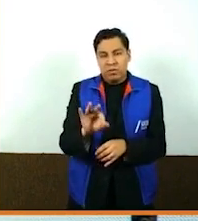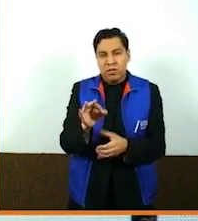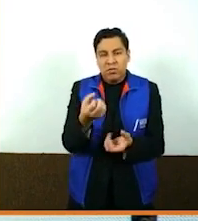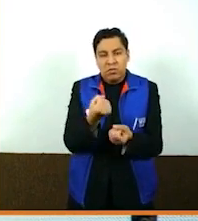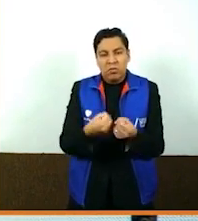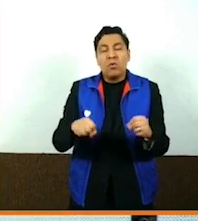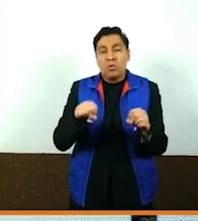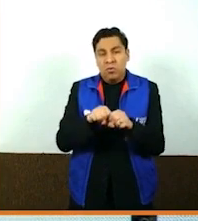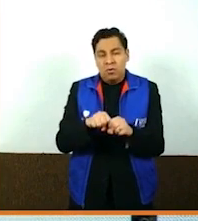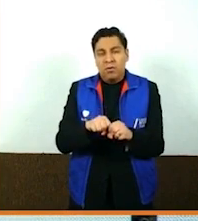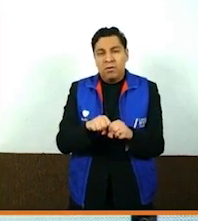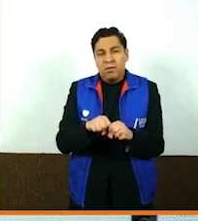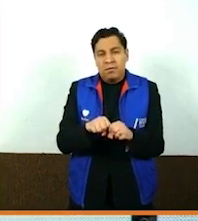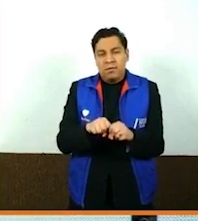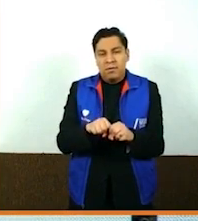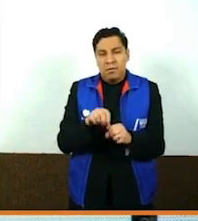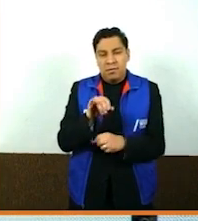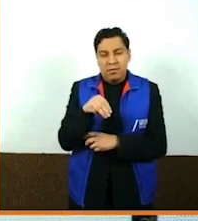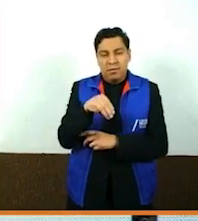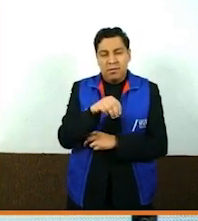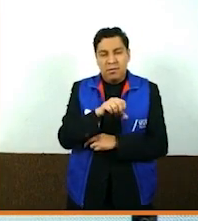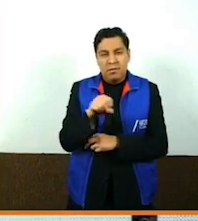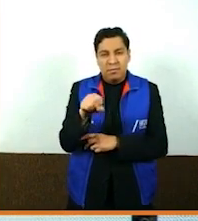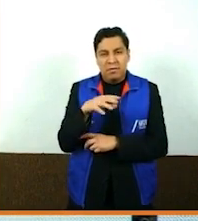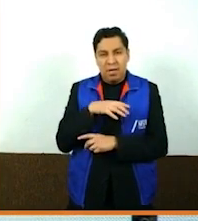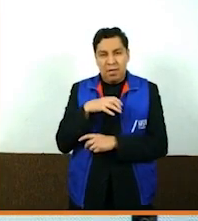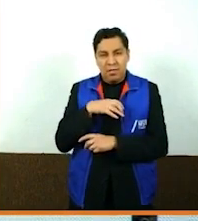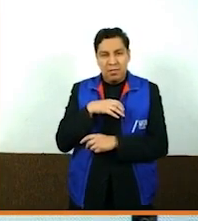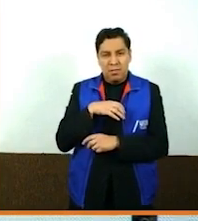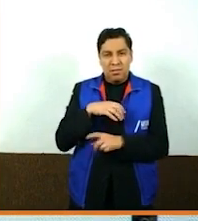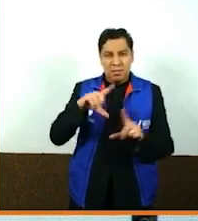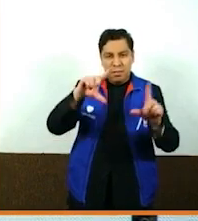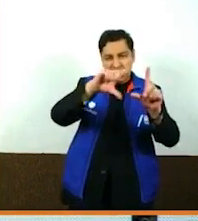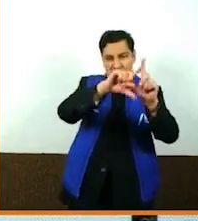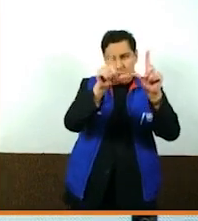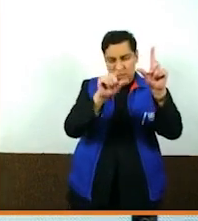Seguro Social. Están desde Chetumal hasta